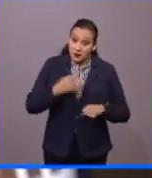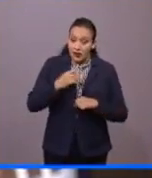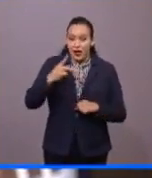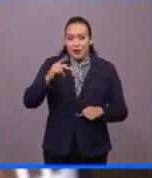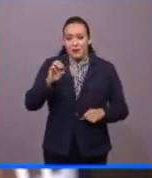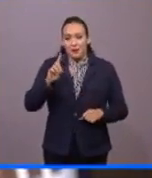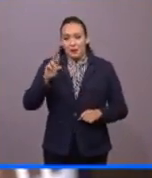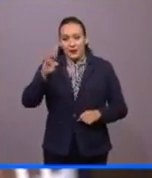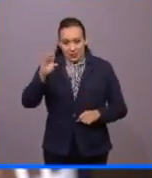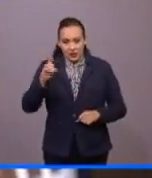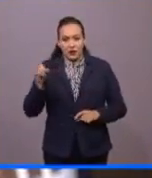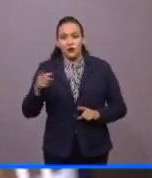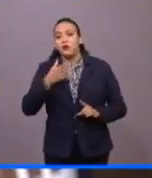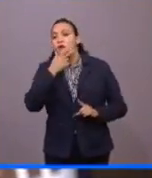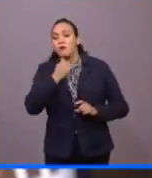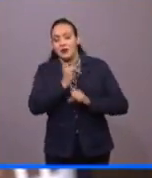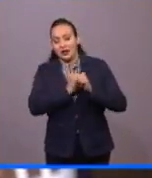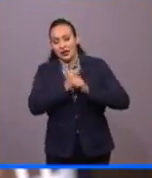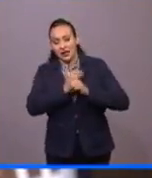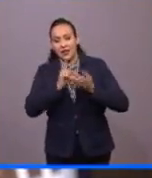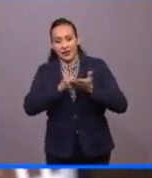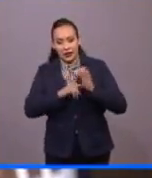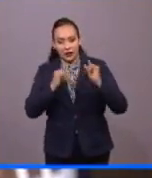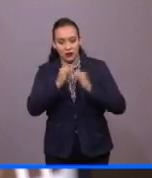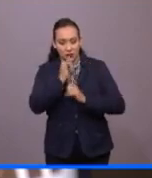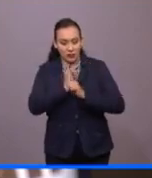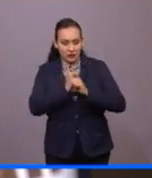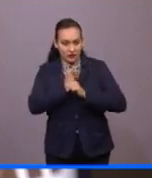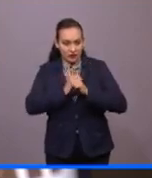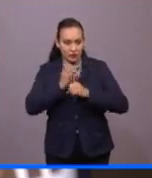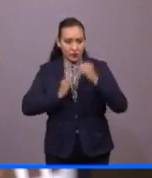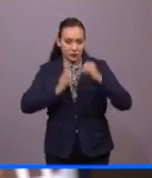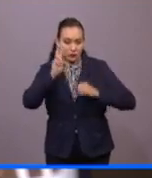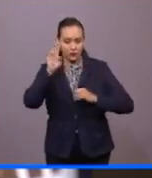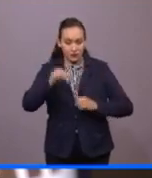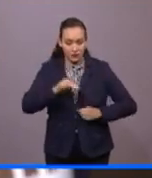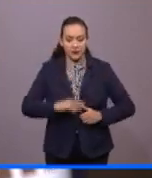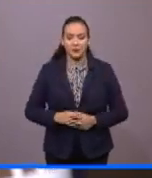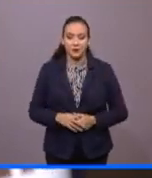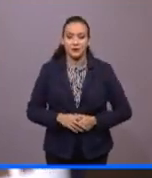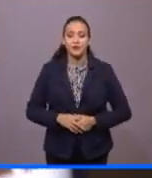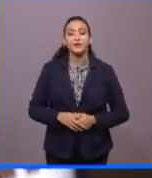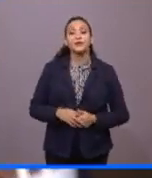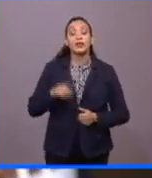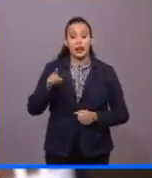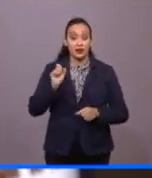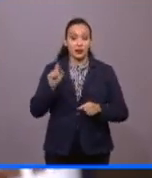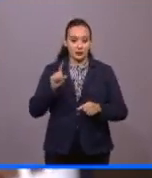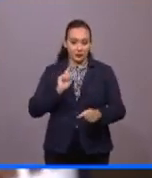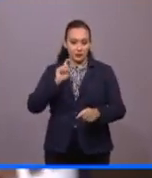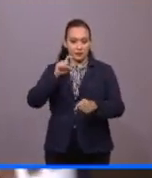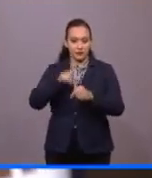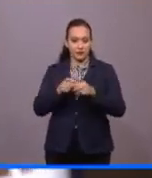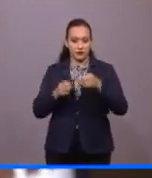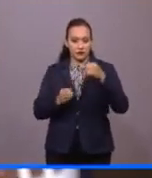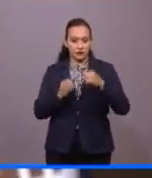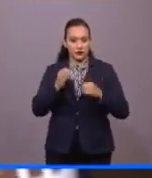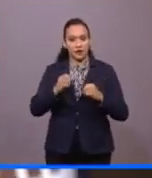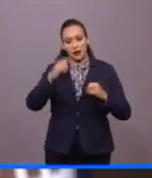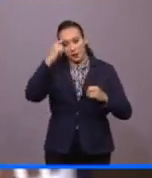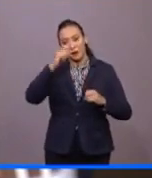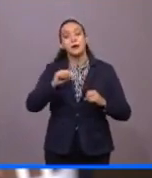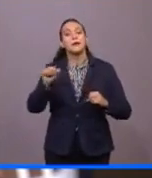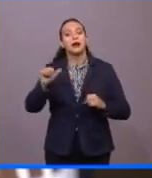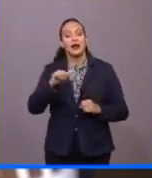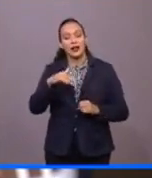Pedro Salazar Ugarte, investigador del Instituto de Investigaciones Jurídicas de la UNAM e integrante de la Corte Permanente de